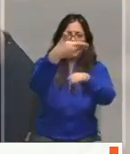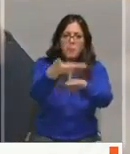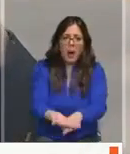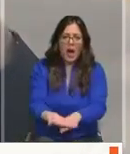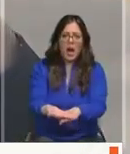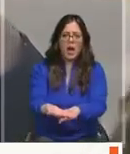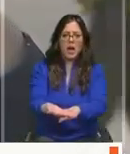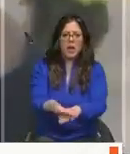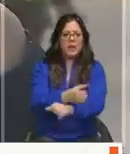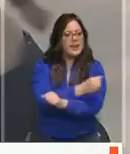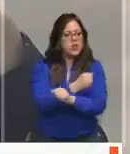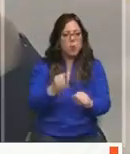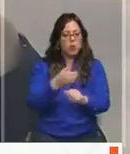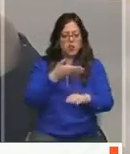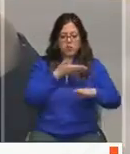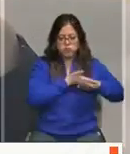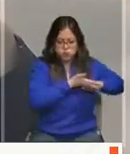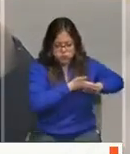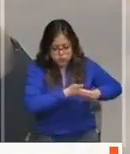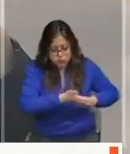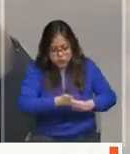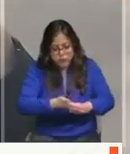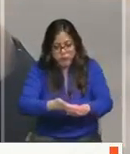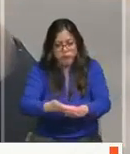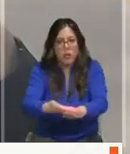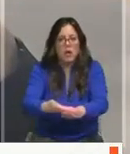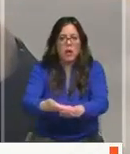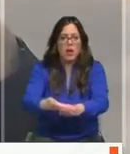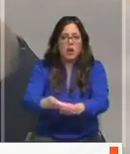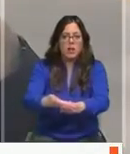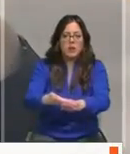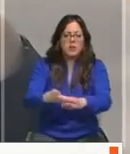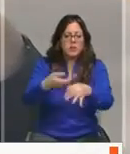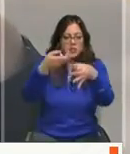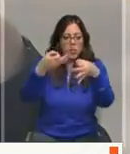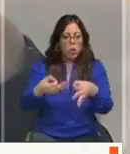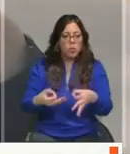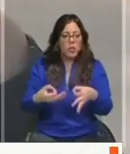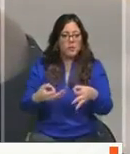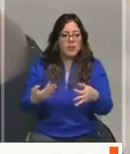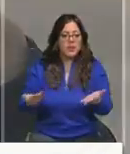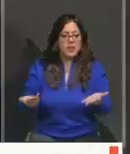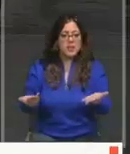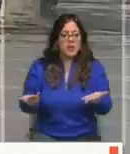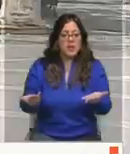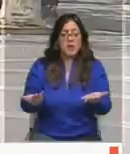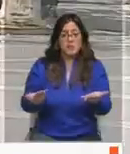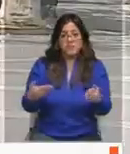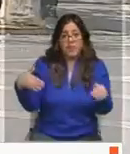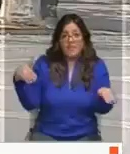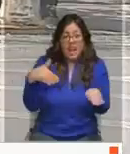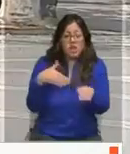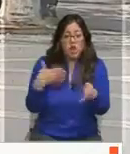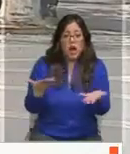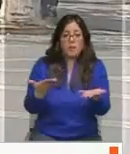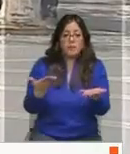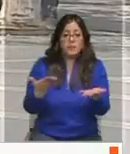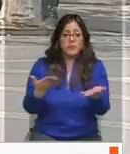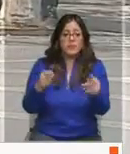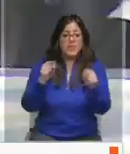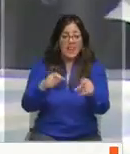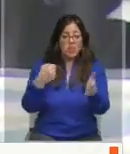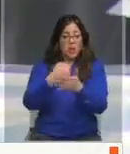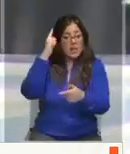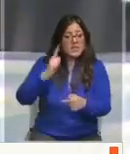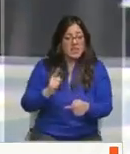detenerlos frente a la visualización de ambos vehículos que se encontraban o se iban a encontrar en contacto. El accidente recuerda a este